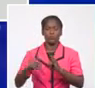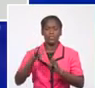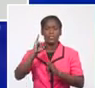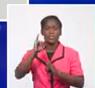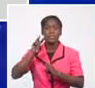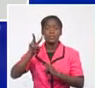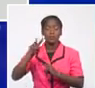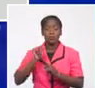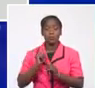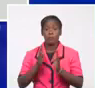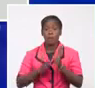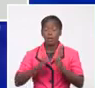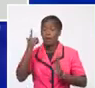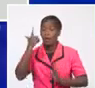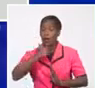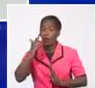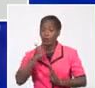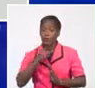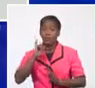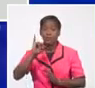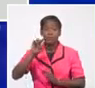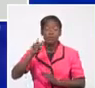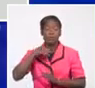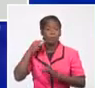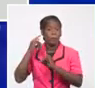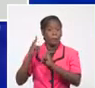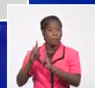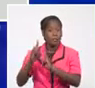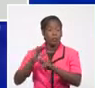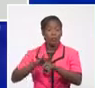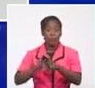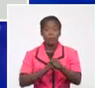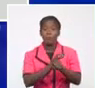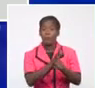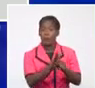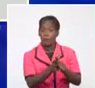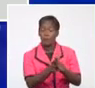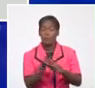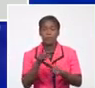mes de abril, que hacen una letalidad del